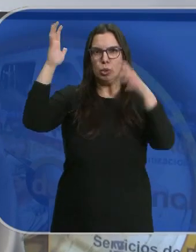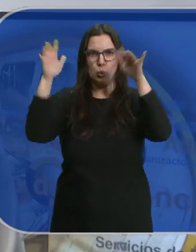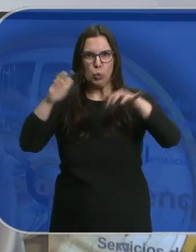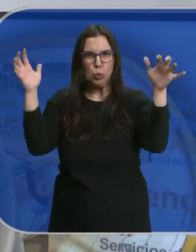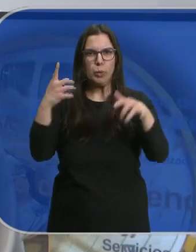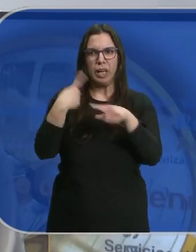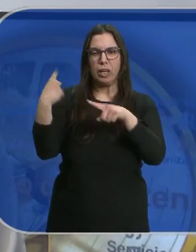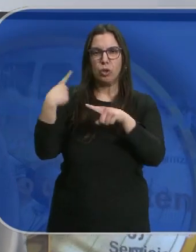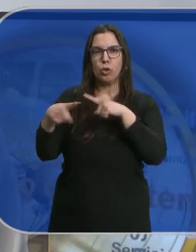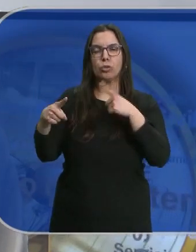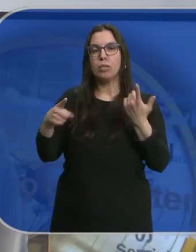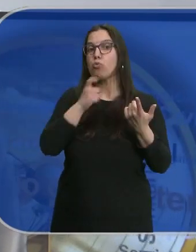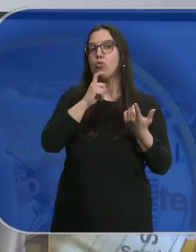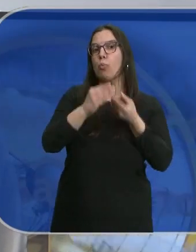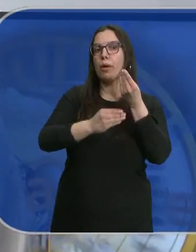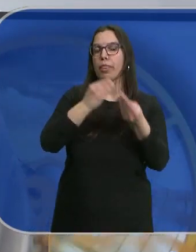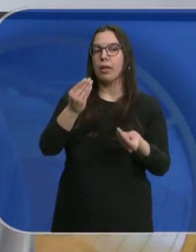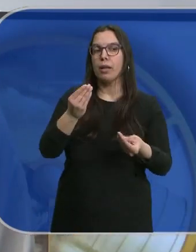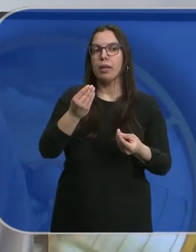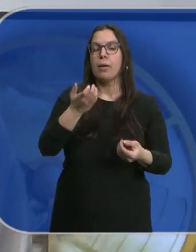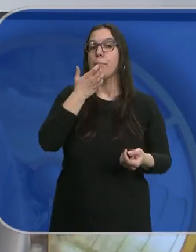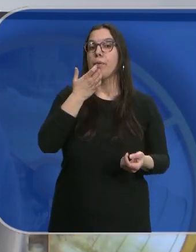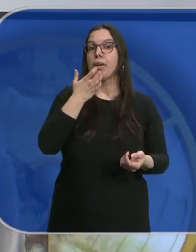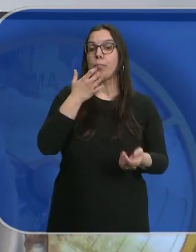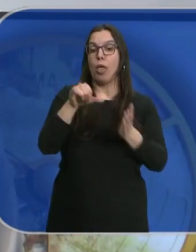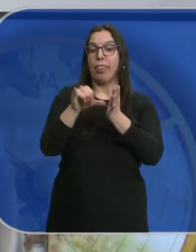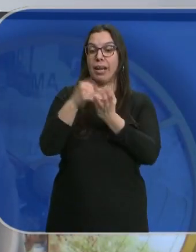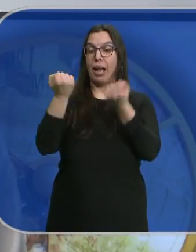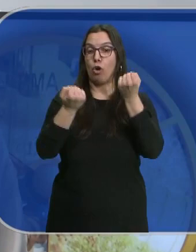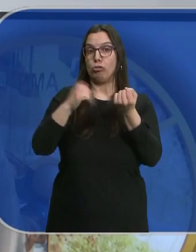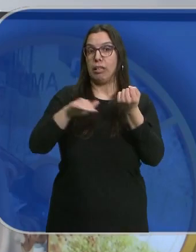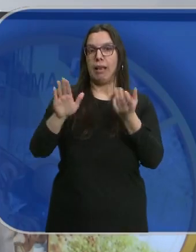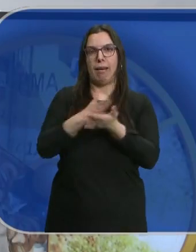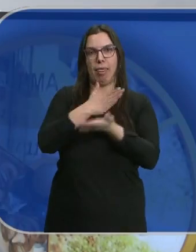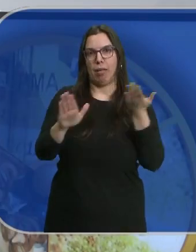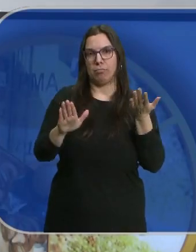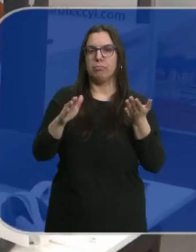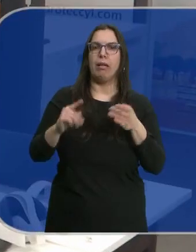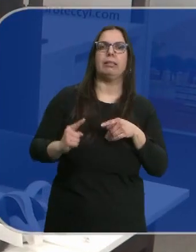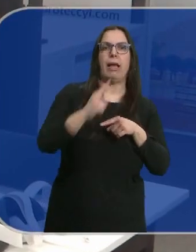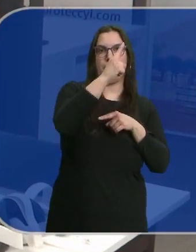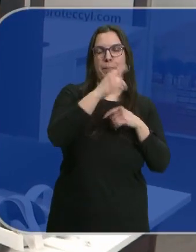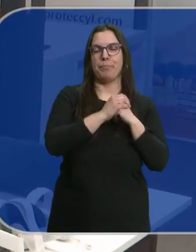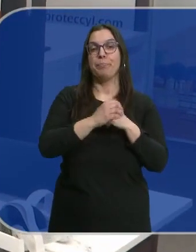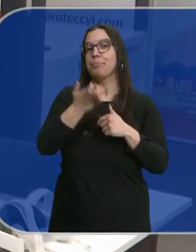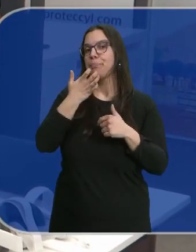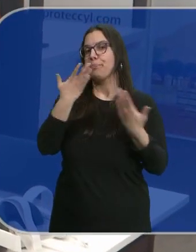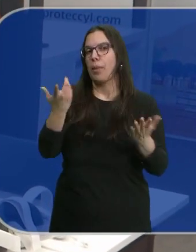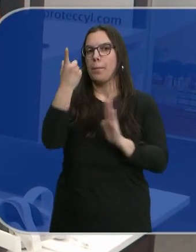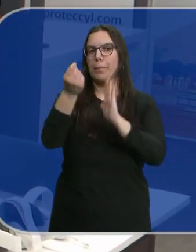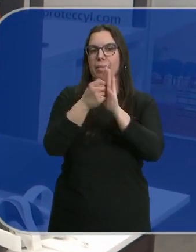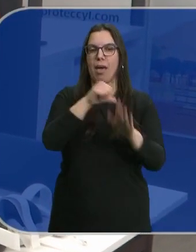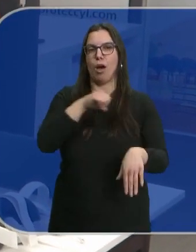demás. Una buena idea sería no aparcar nuestro coche a lo de esa orilla del río, ¿no? Llevarlo a una zona más elevada. Esta es una de las